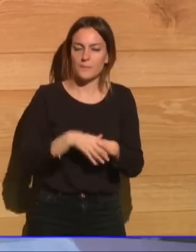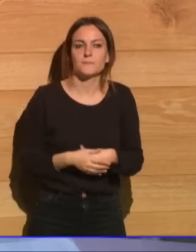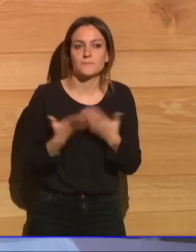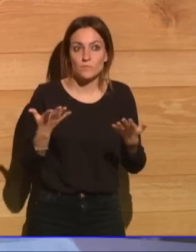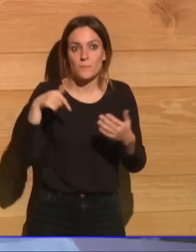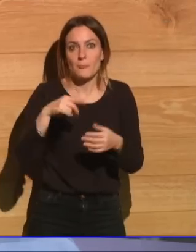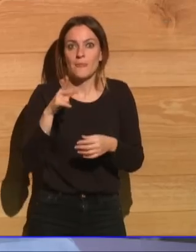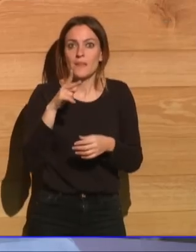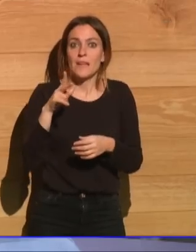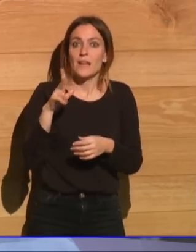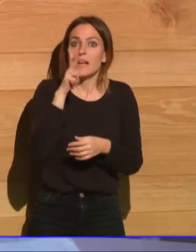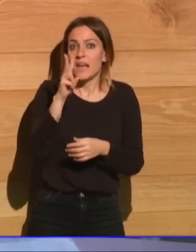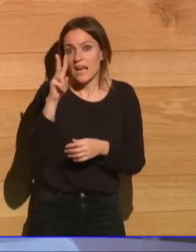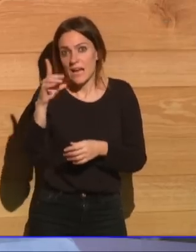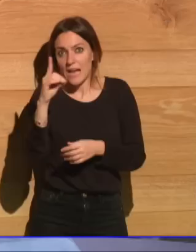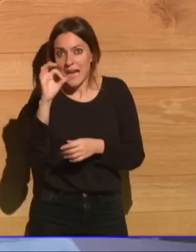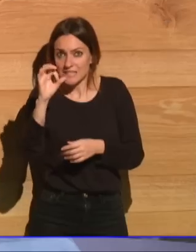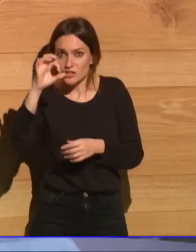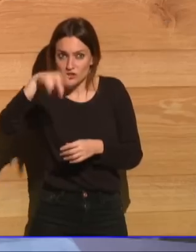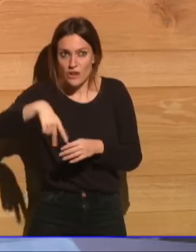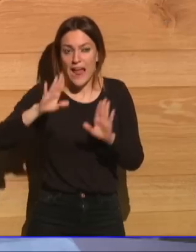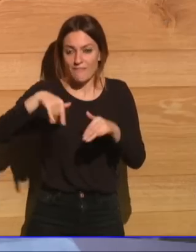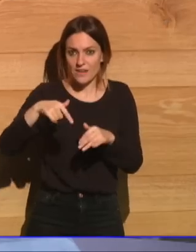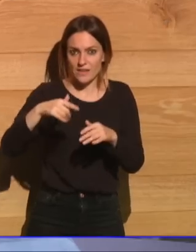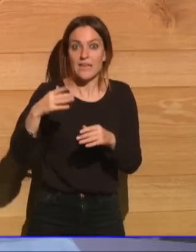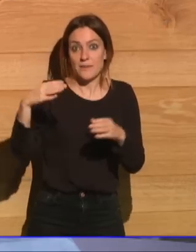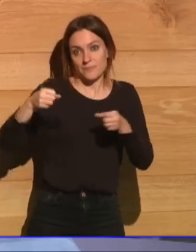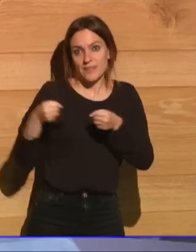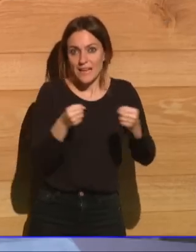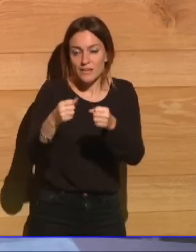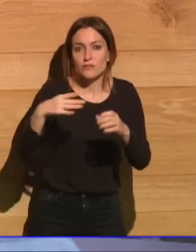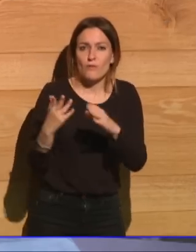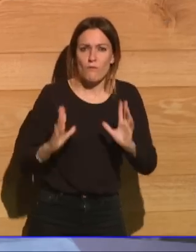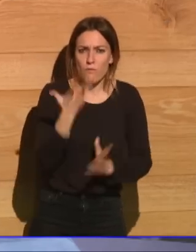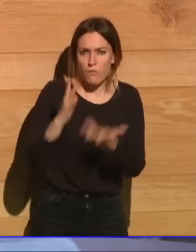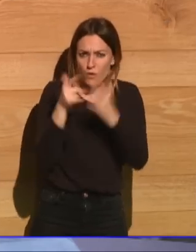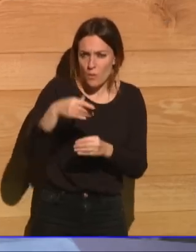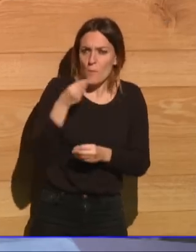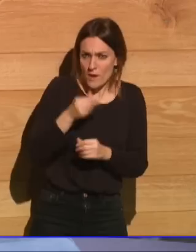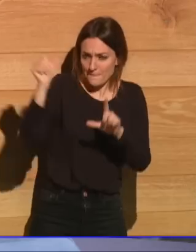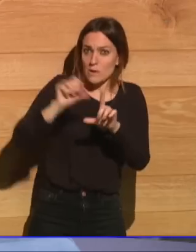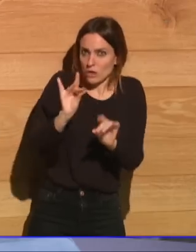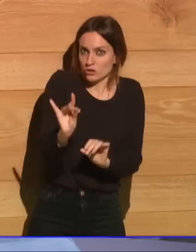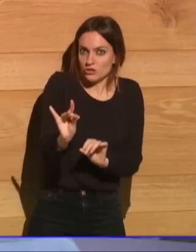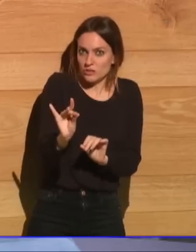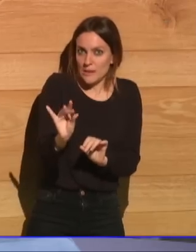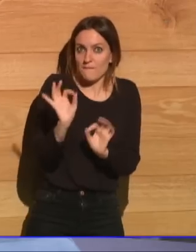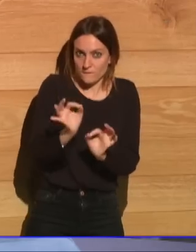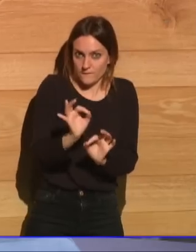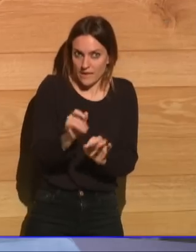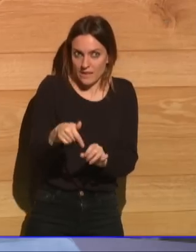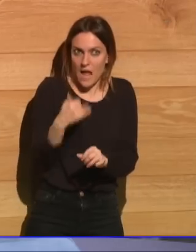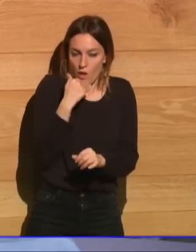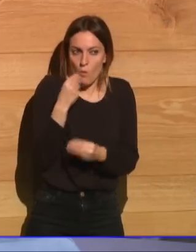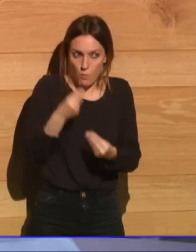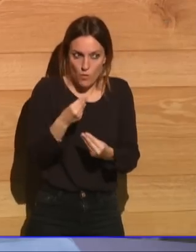no sobrevive tanto. O sea, los Carros de Fuego es una buena película, sí, es una película también coyuntural que no se puede No ha percibir